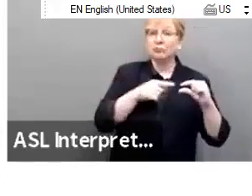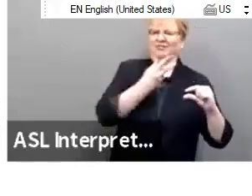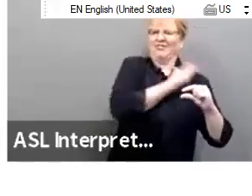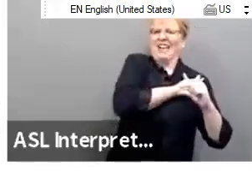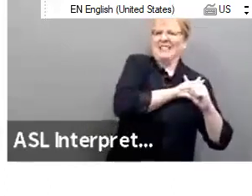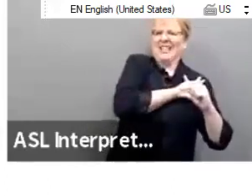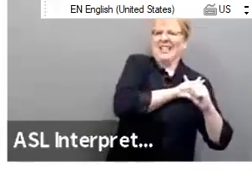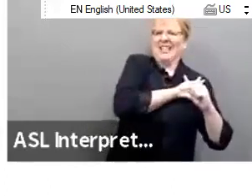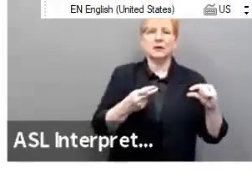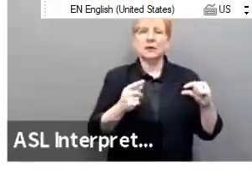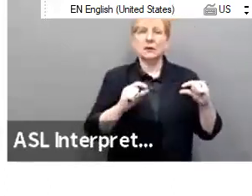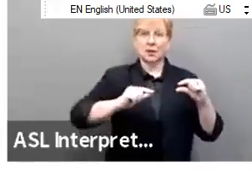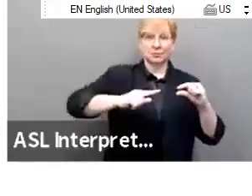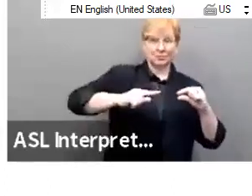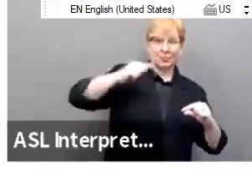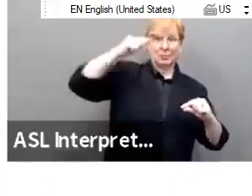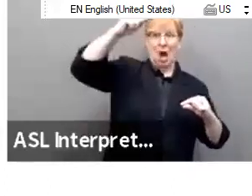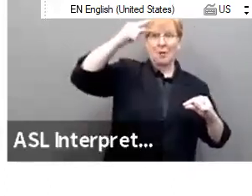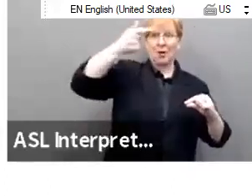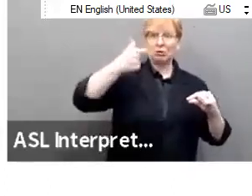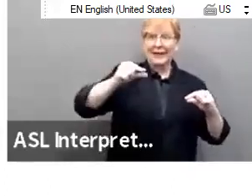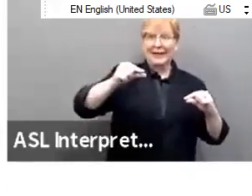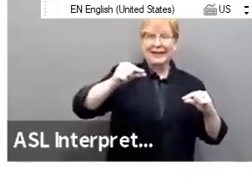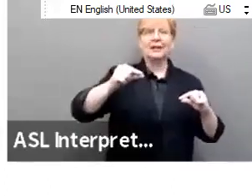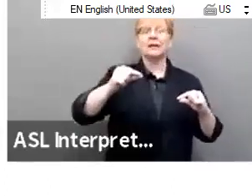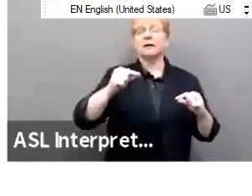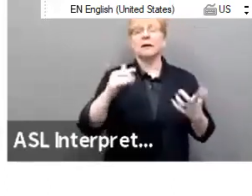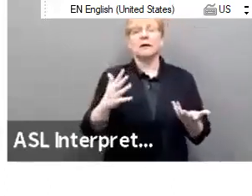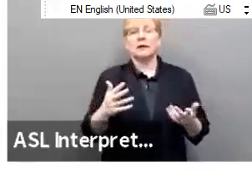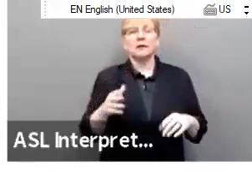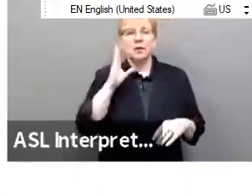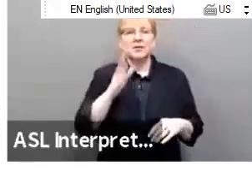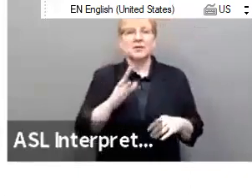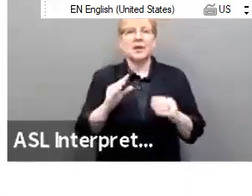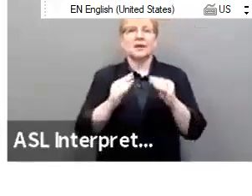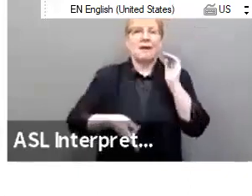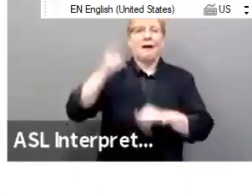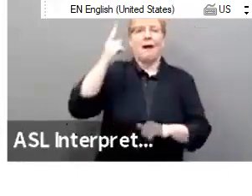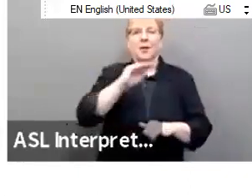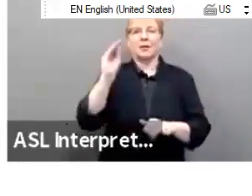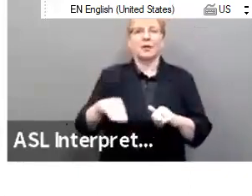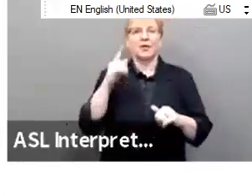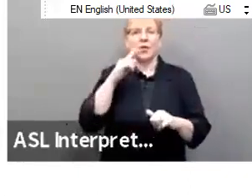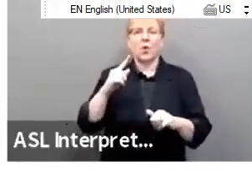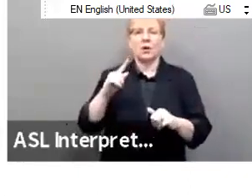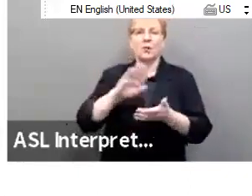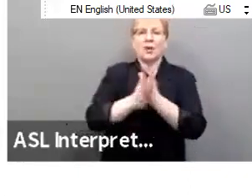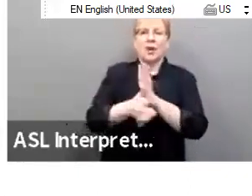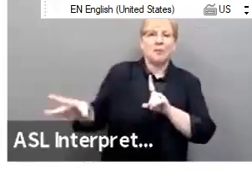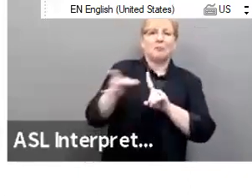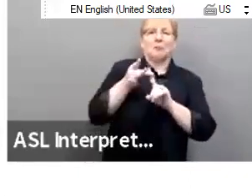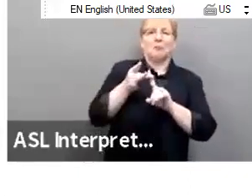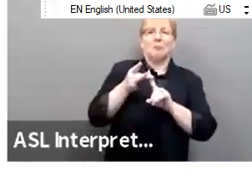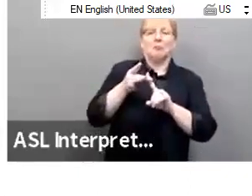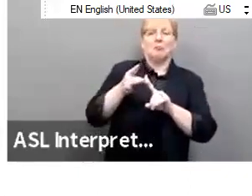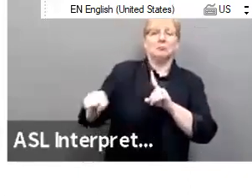en personas vacunadas y esa es la barrita azul. La barrita verde es casos entre